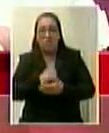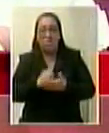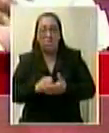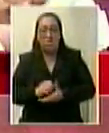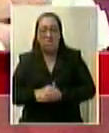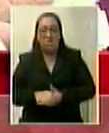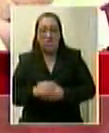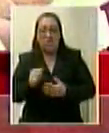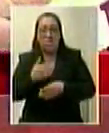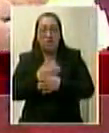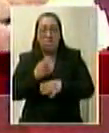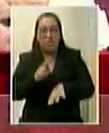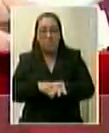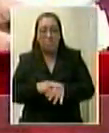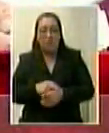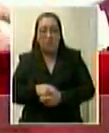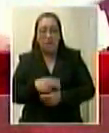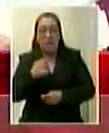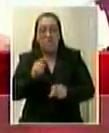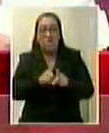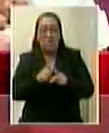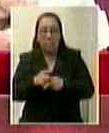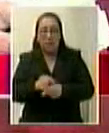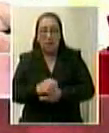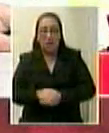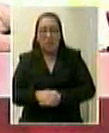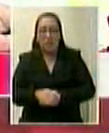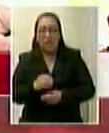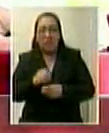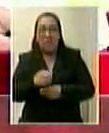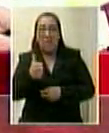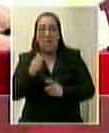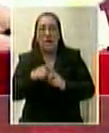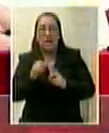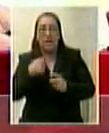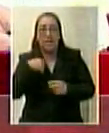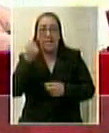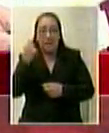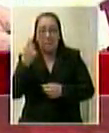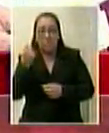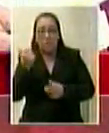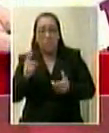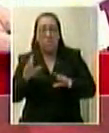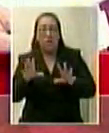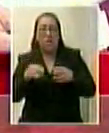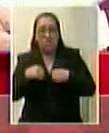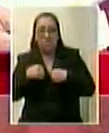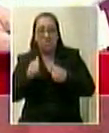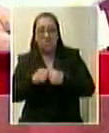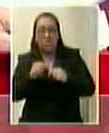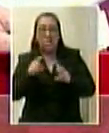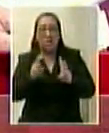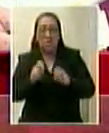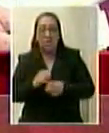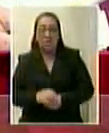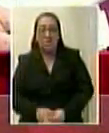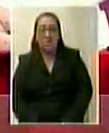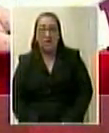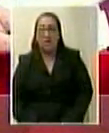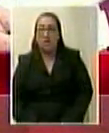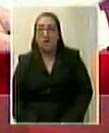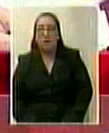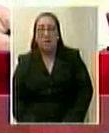de estabilidad jurídica. Asimismo, en el acta de entendimiento, al haber reconocido indebidamente a